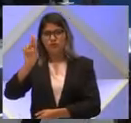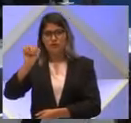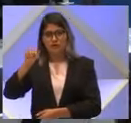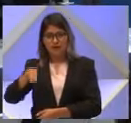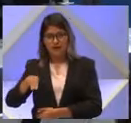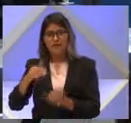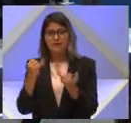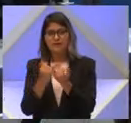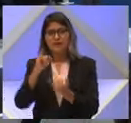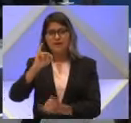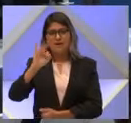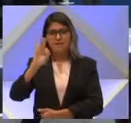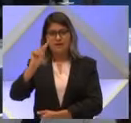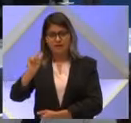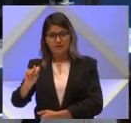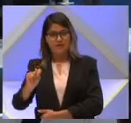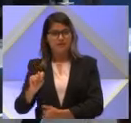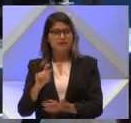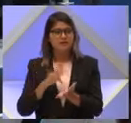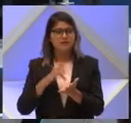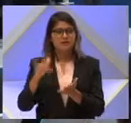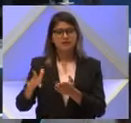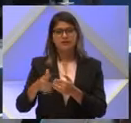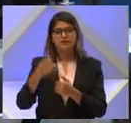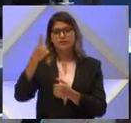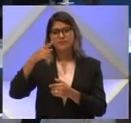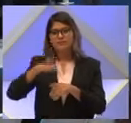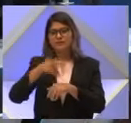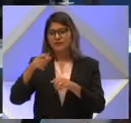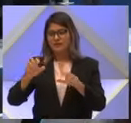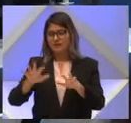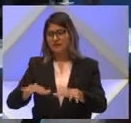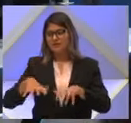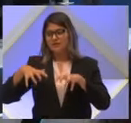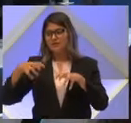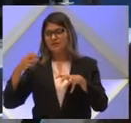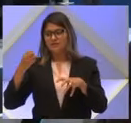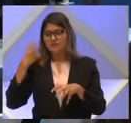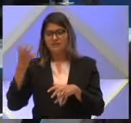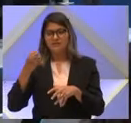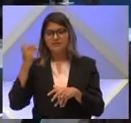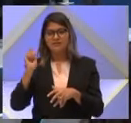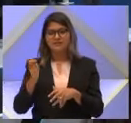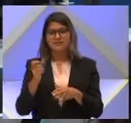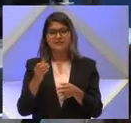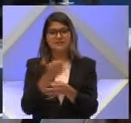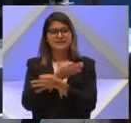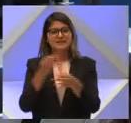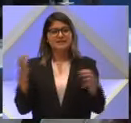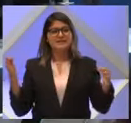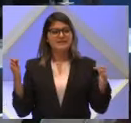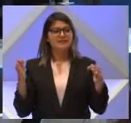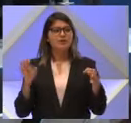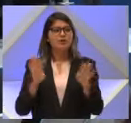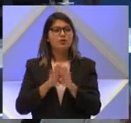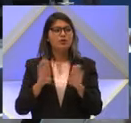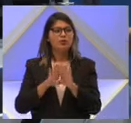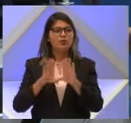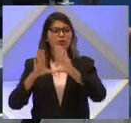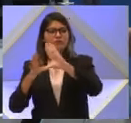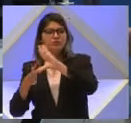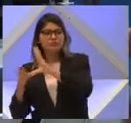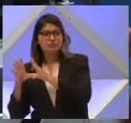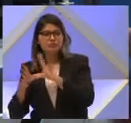sirve de plataforma para compartir con ustedes los últimos avances de la tecnología satelital